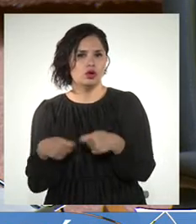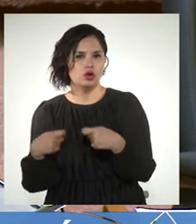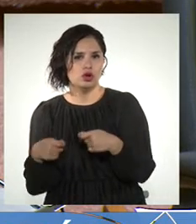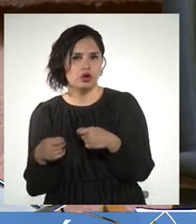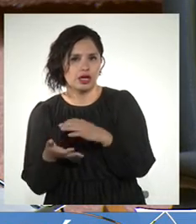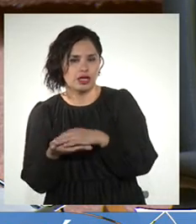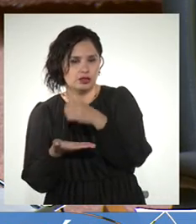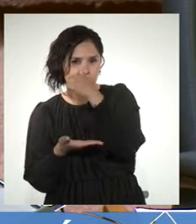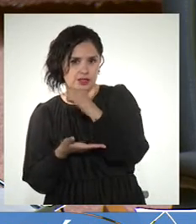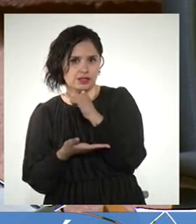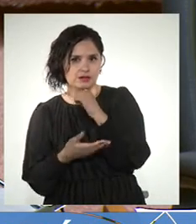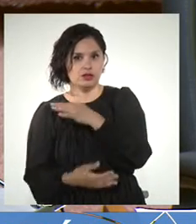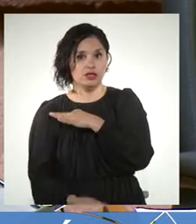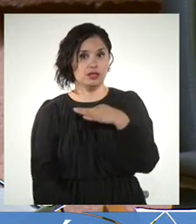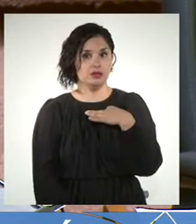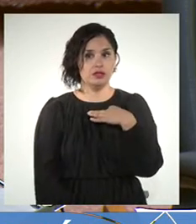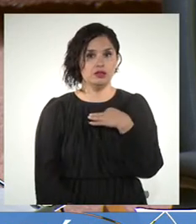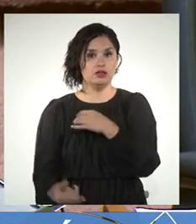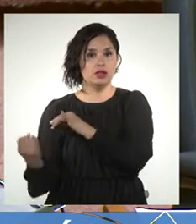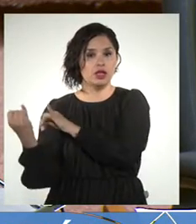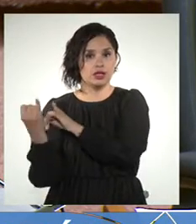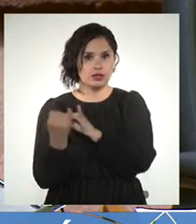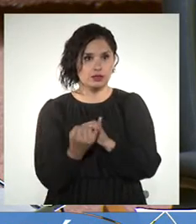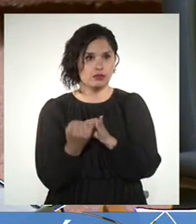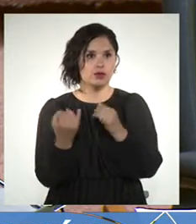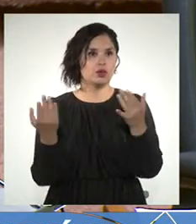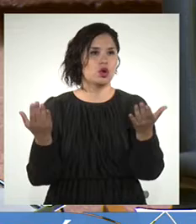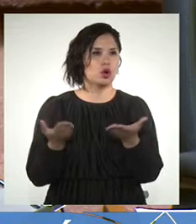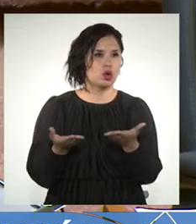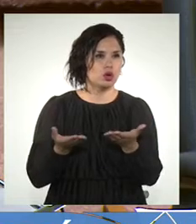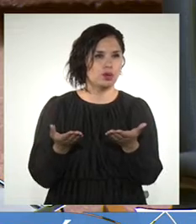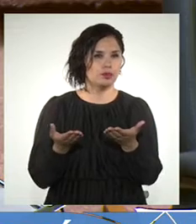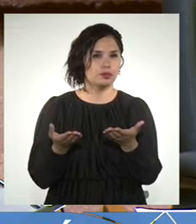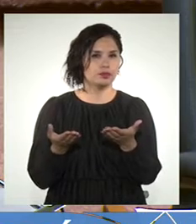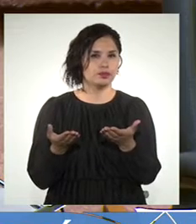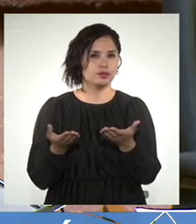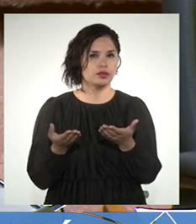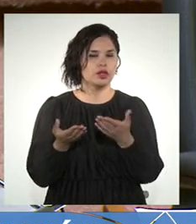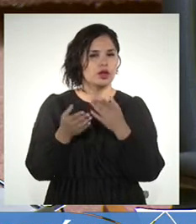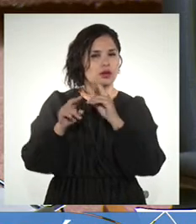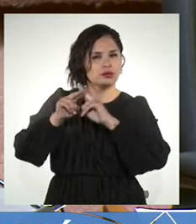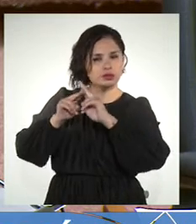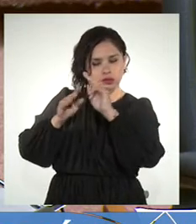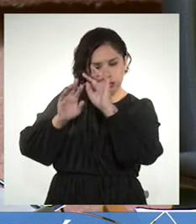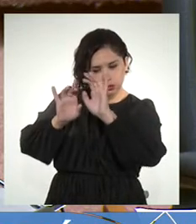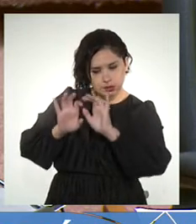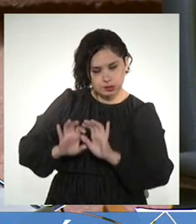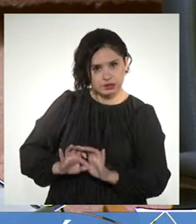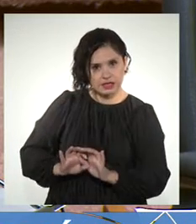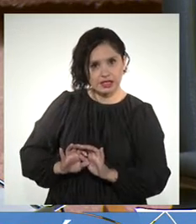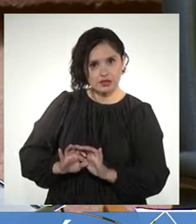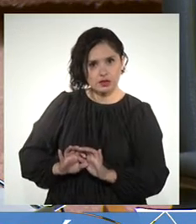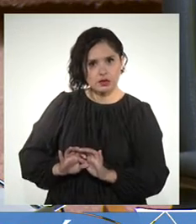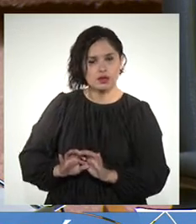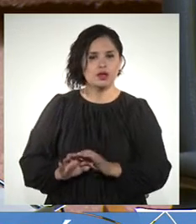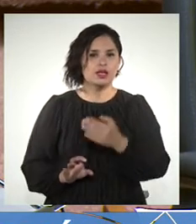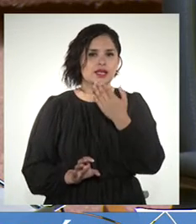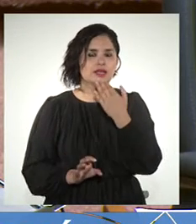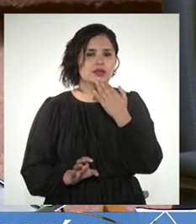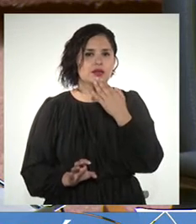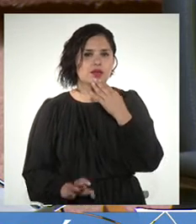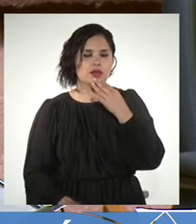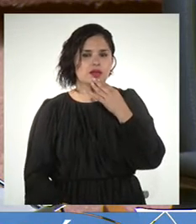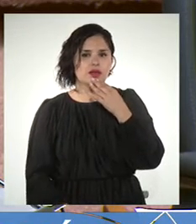en su intervención ha dado cuenta de cómo este texto se perfeccionó en el trabajo legislativo y además quiero